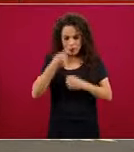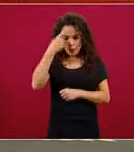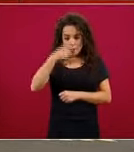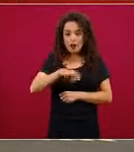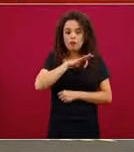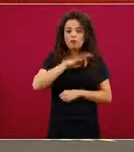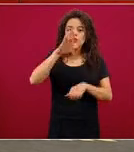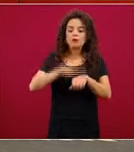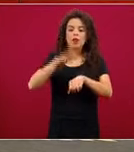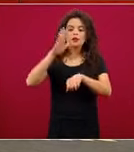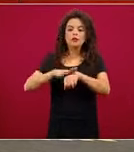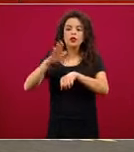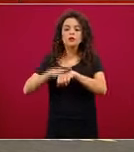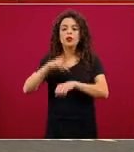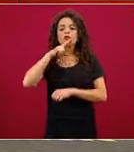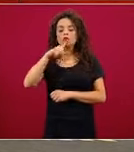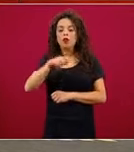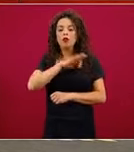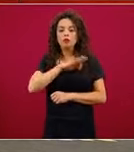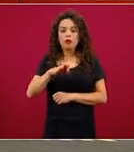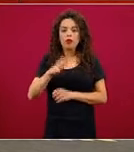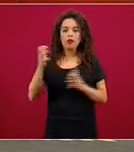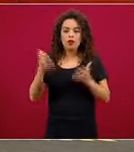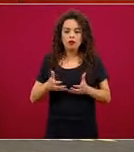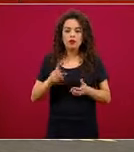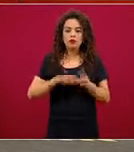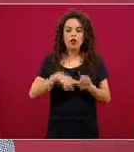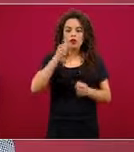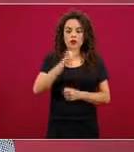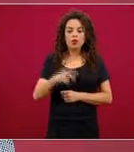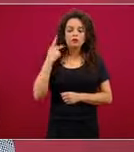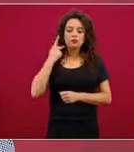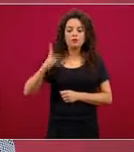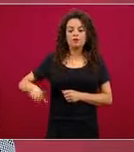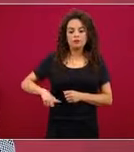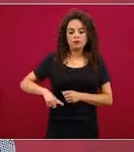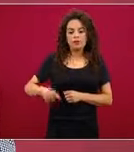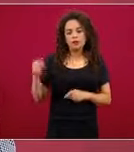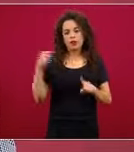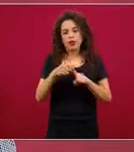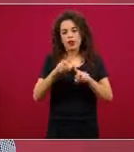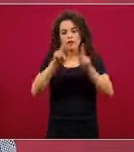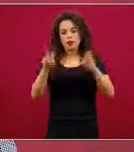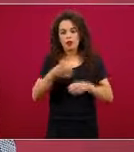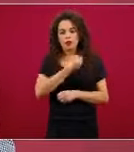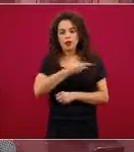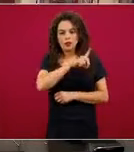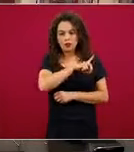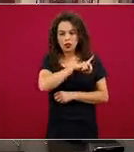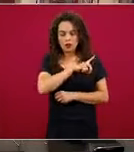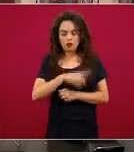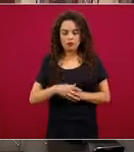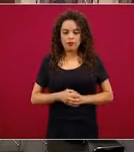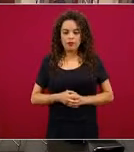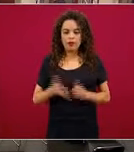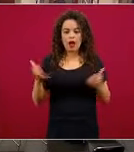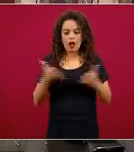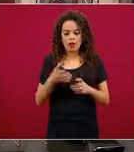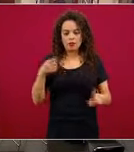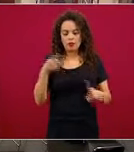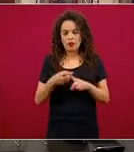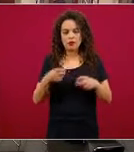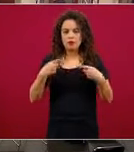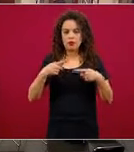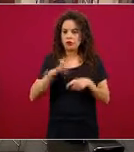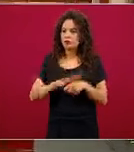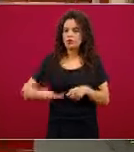mejorar las intervenciones y la política pública en salud que en su momento se aplica a estas